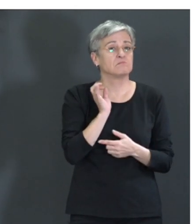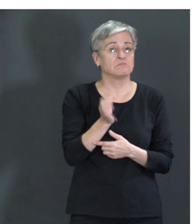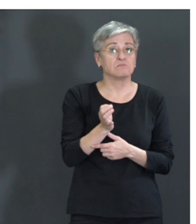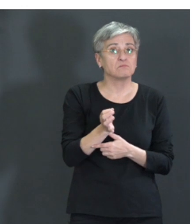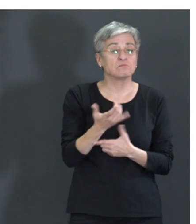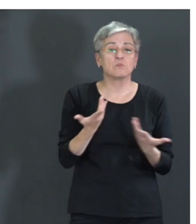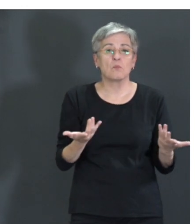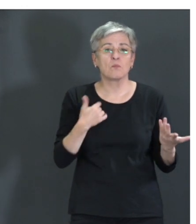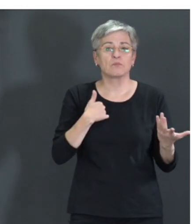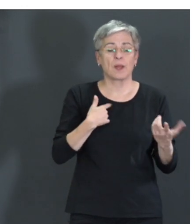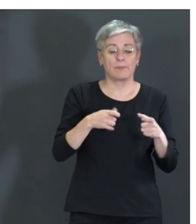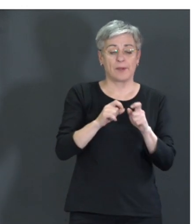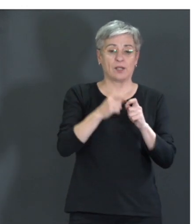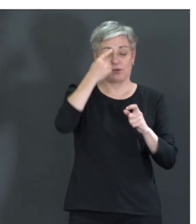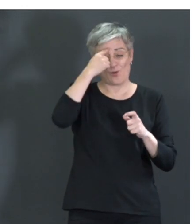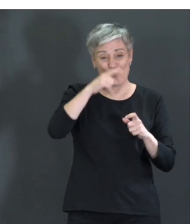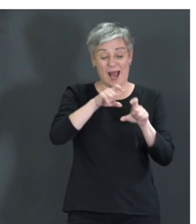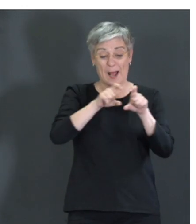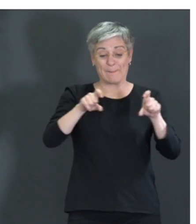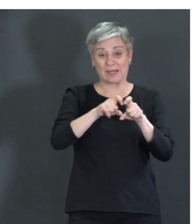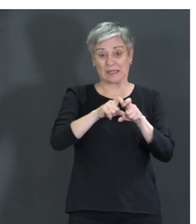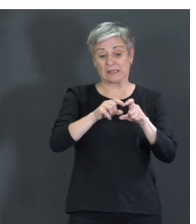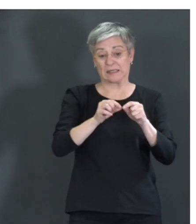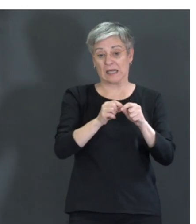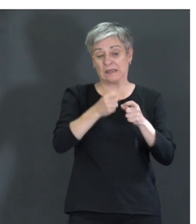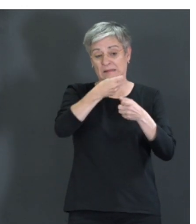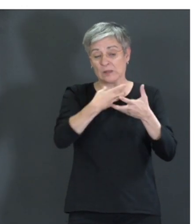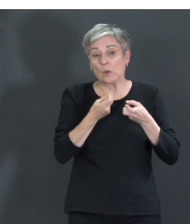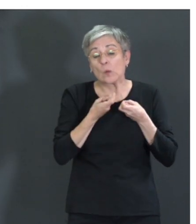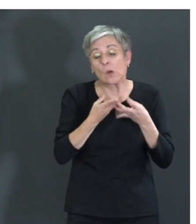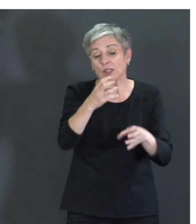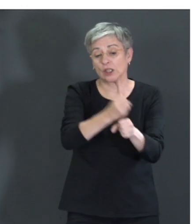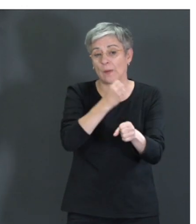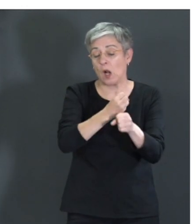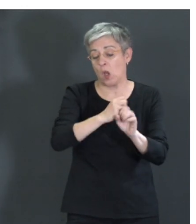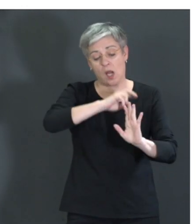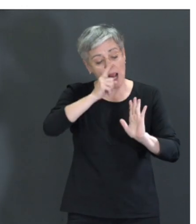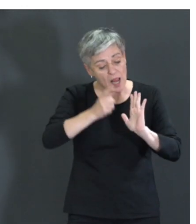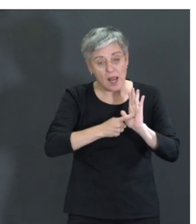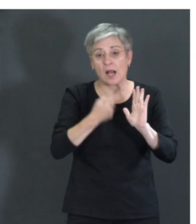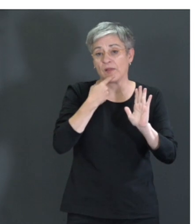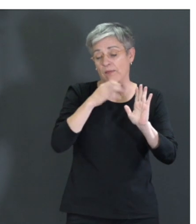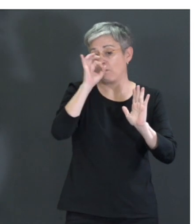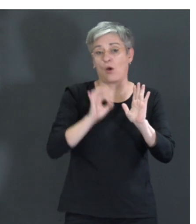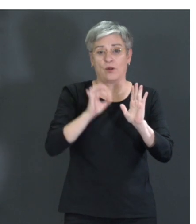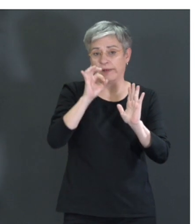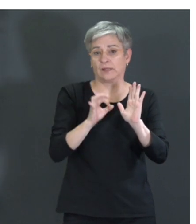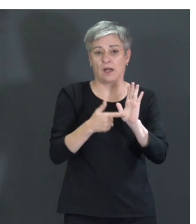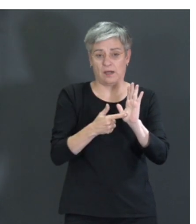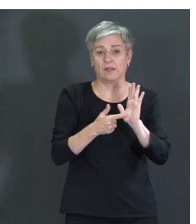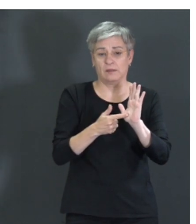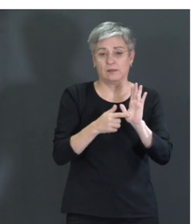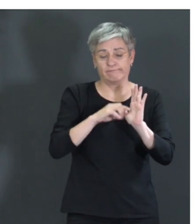a nivel de cierto tamaño de empresa tienen unos requisitos legales que tienen que cumplir a nivel de cuotas y eso ha